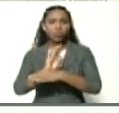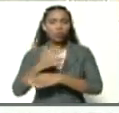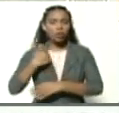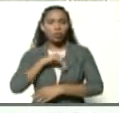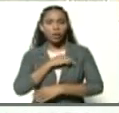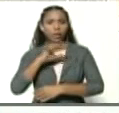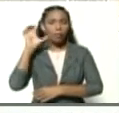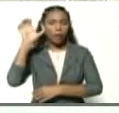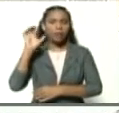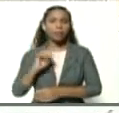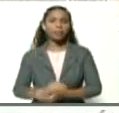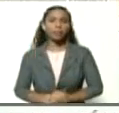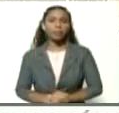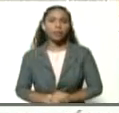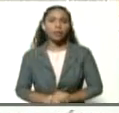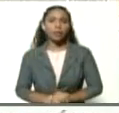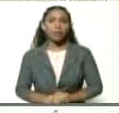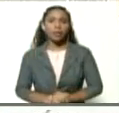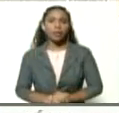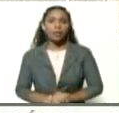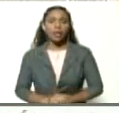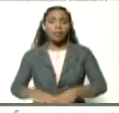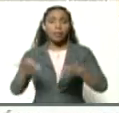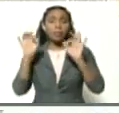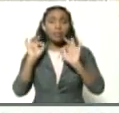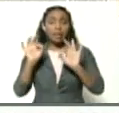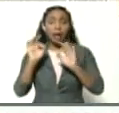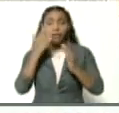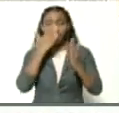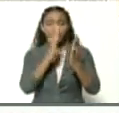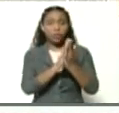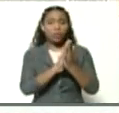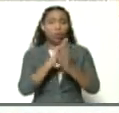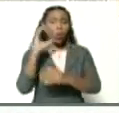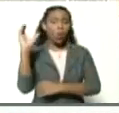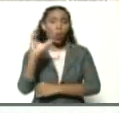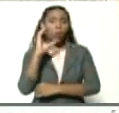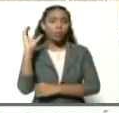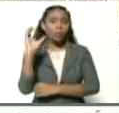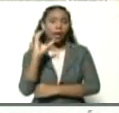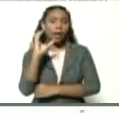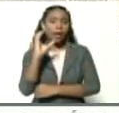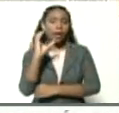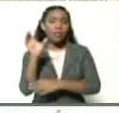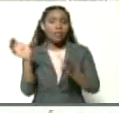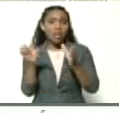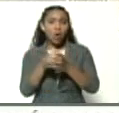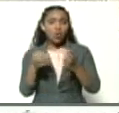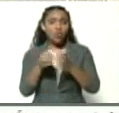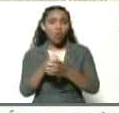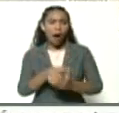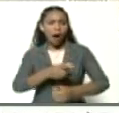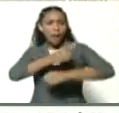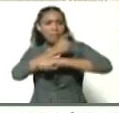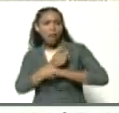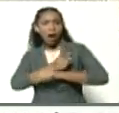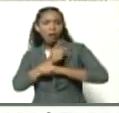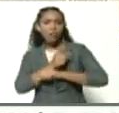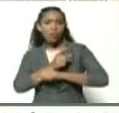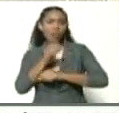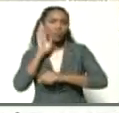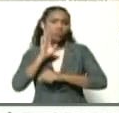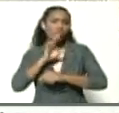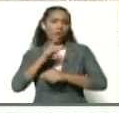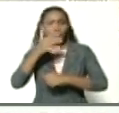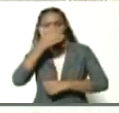país. Y en especial la frontera con Colombia de grupos armados, irregulares,